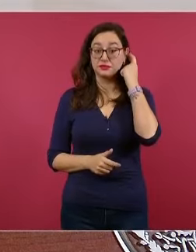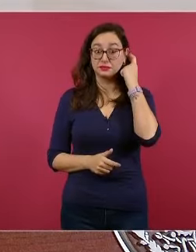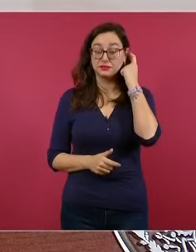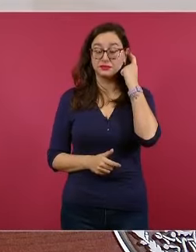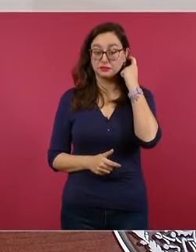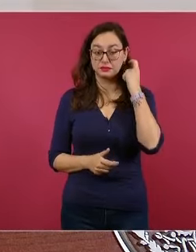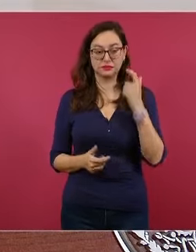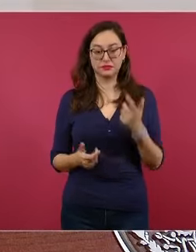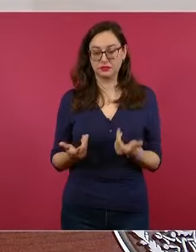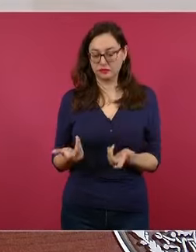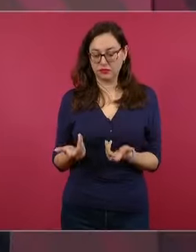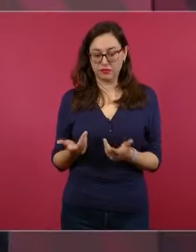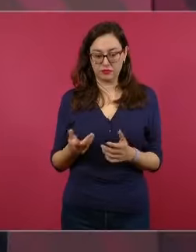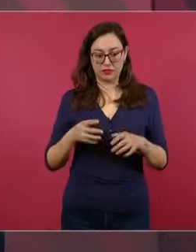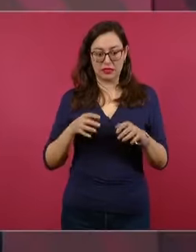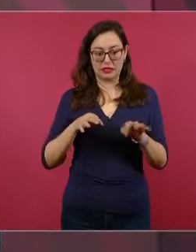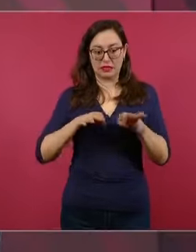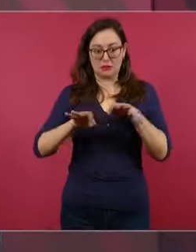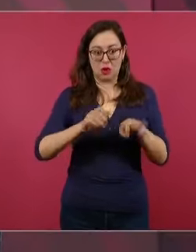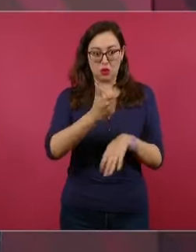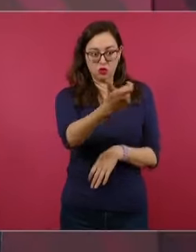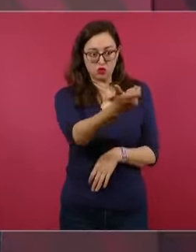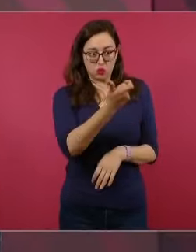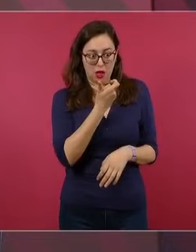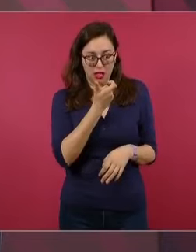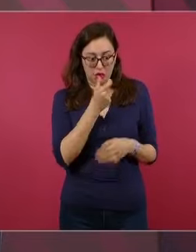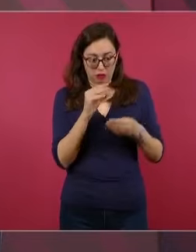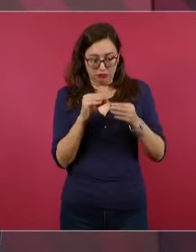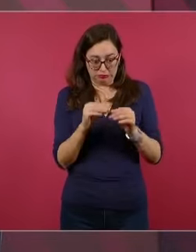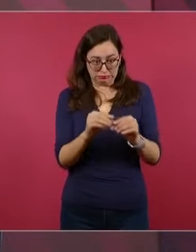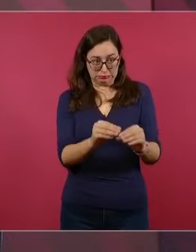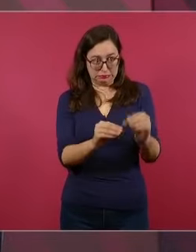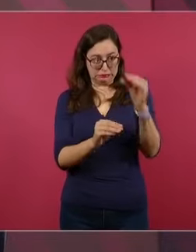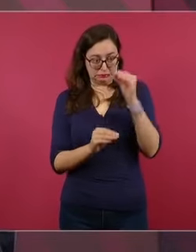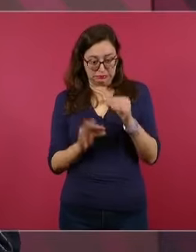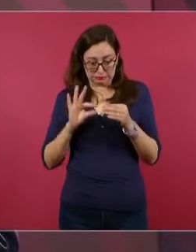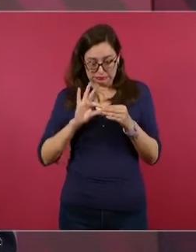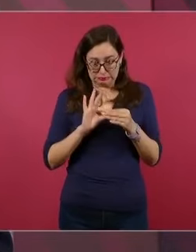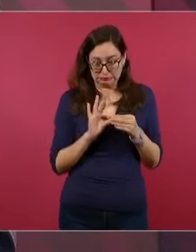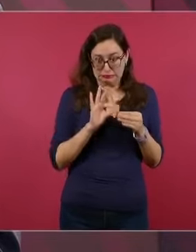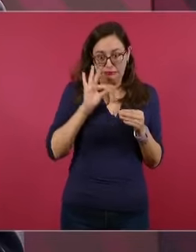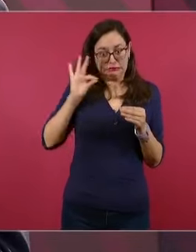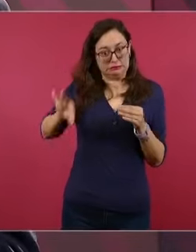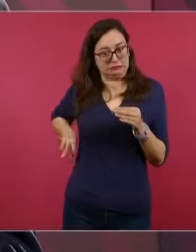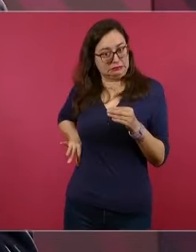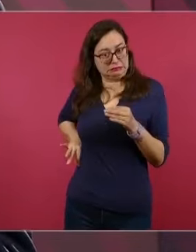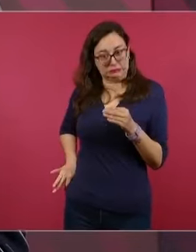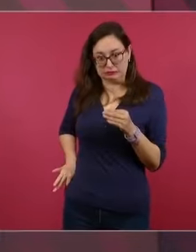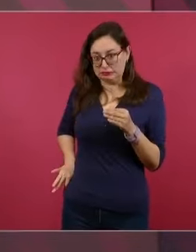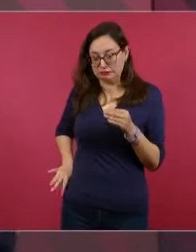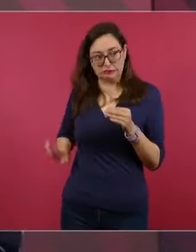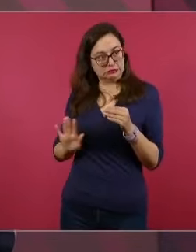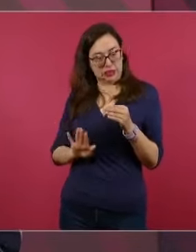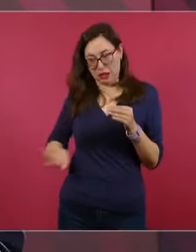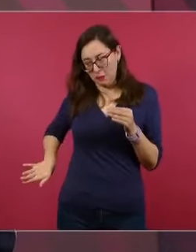modo que no vaya a trabajar entonces